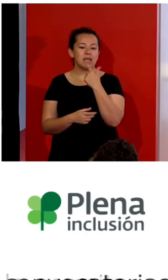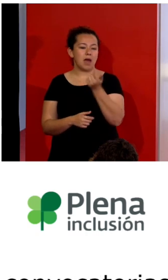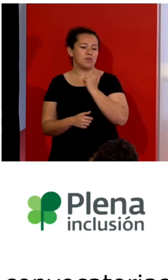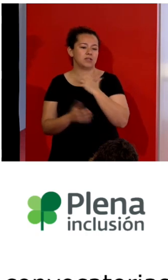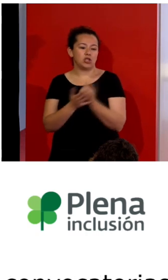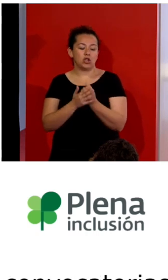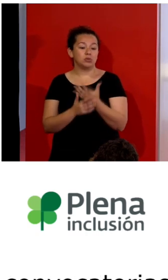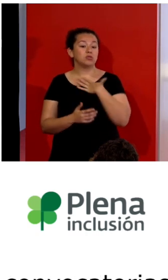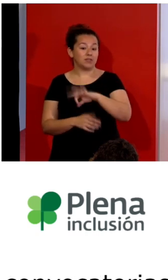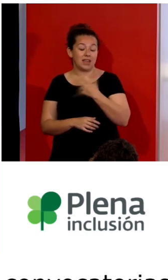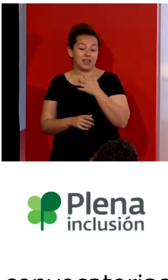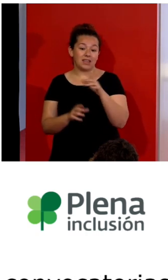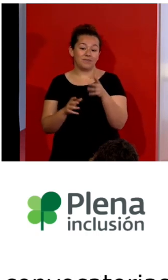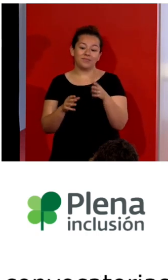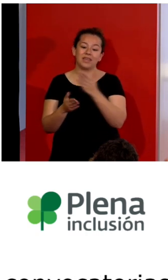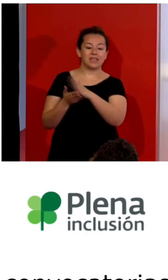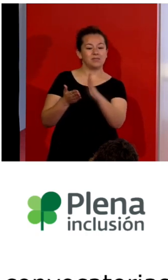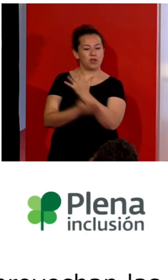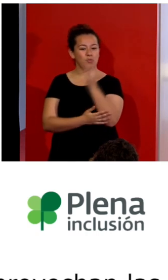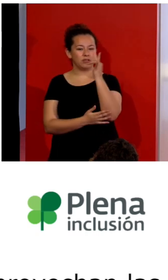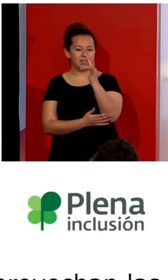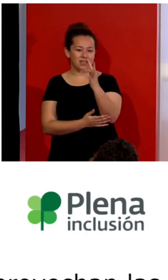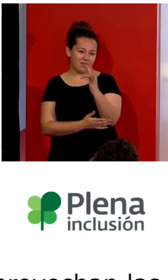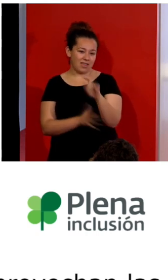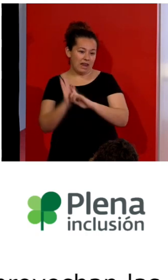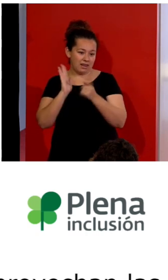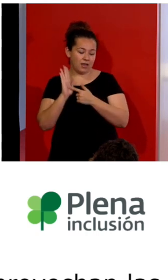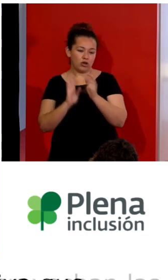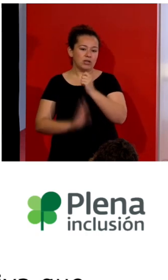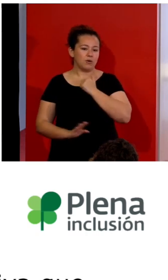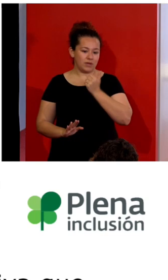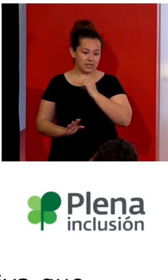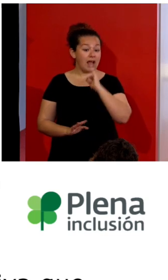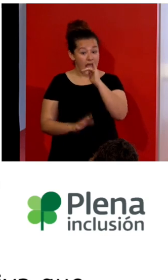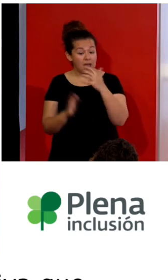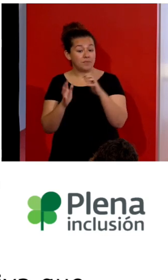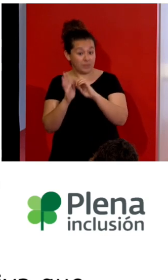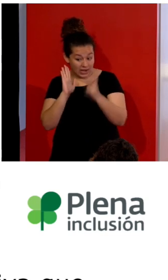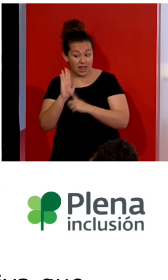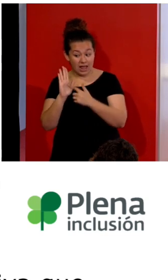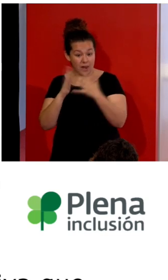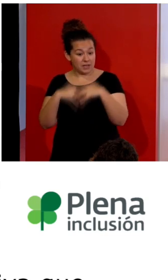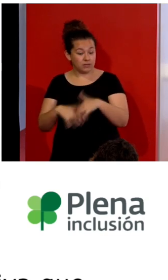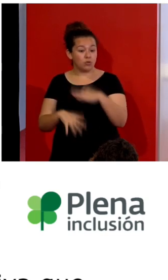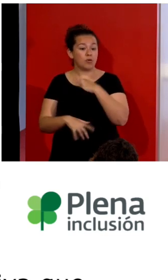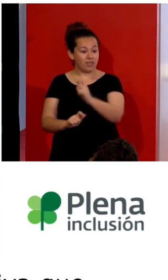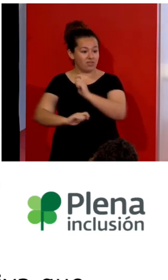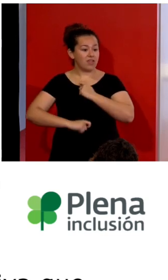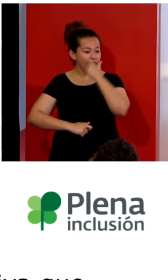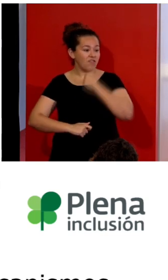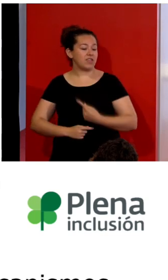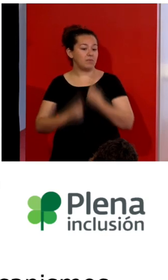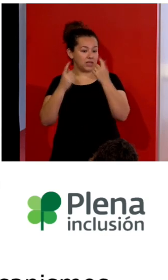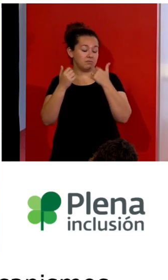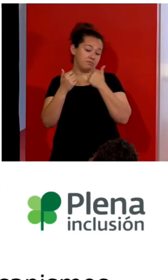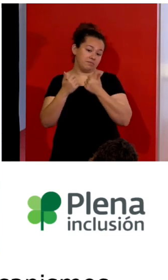posibilidades de discriminación positiva que proporciona la propia ley. Quiero decir que pese a haber mecanismos legales que facilitarían aún más el acceso a las